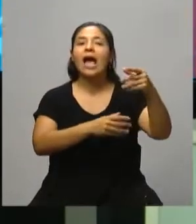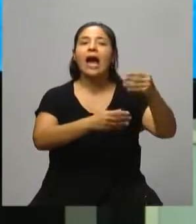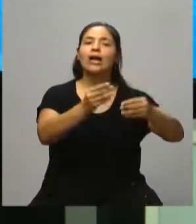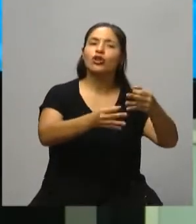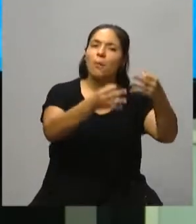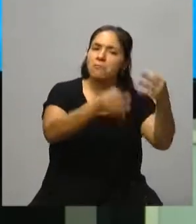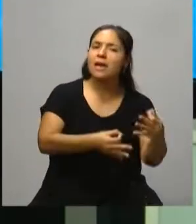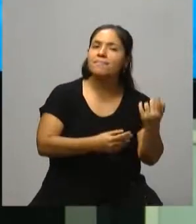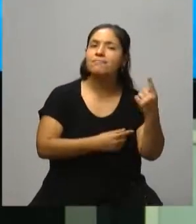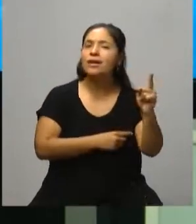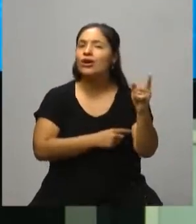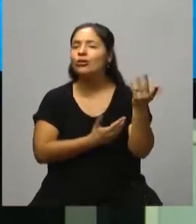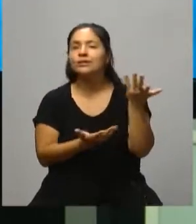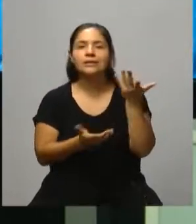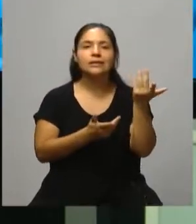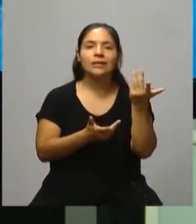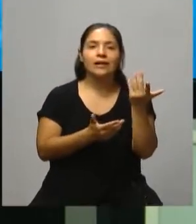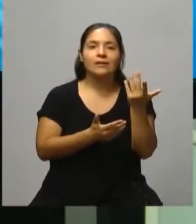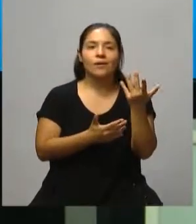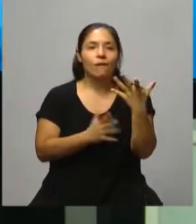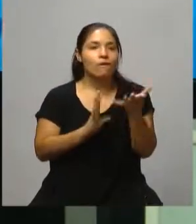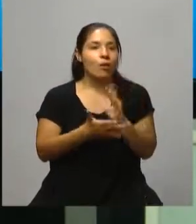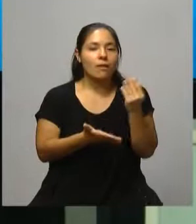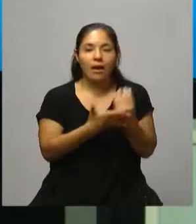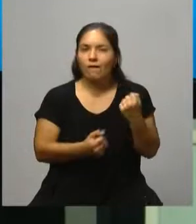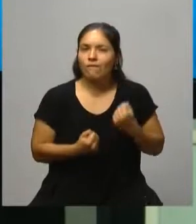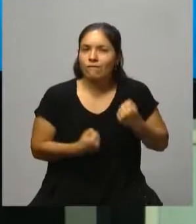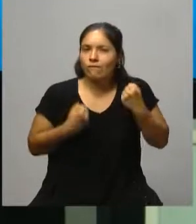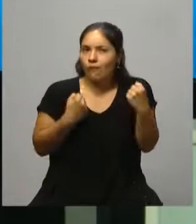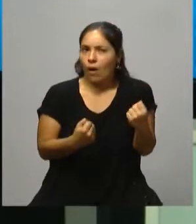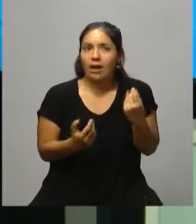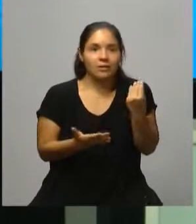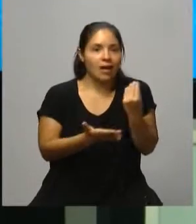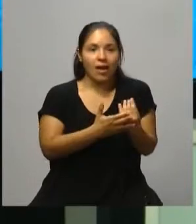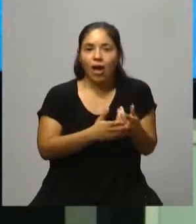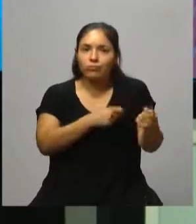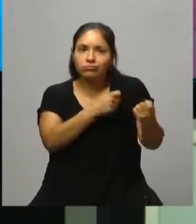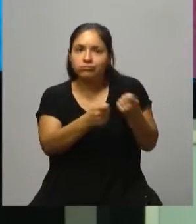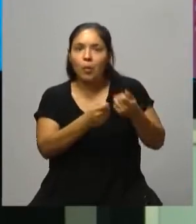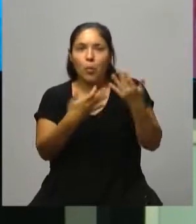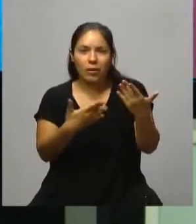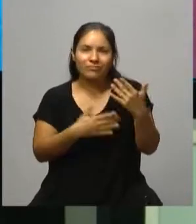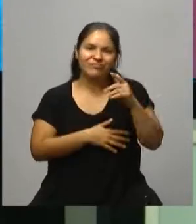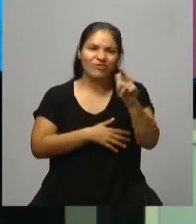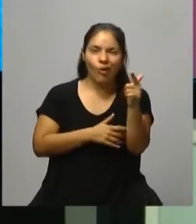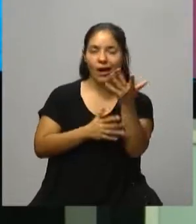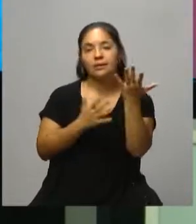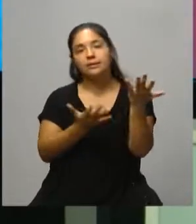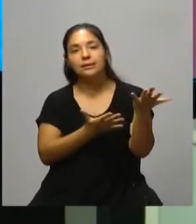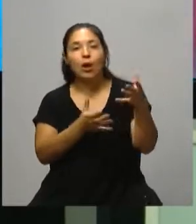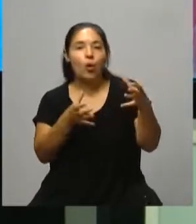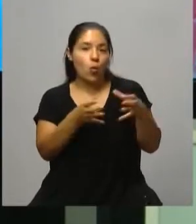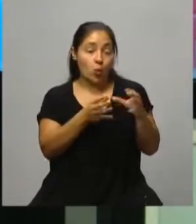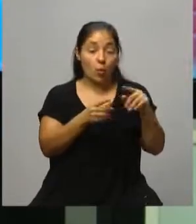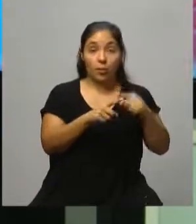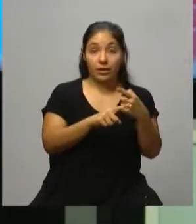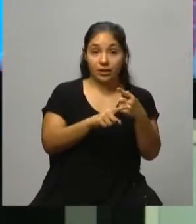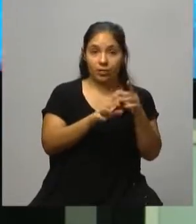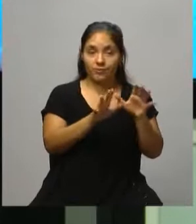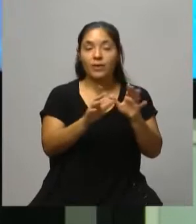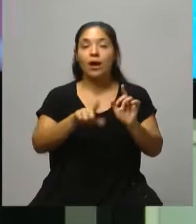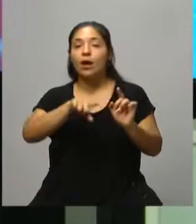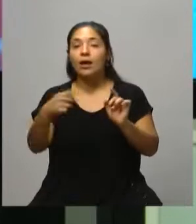considero que es así, que la figura de Alfredo Cornejo como figura política mendocina que está